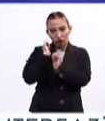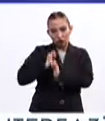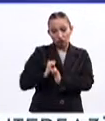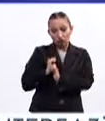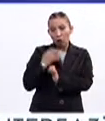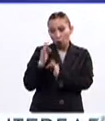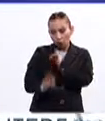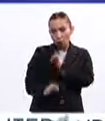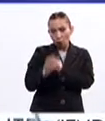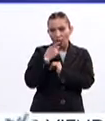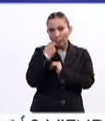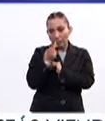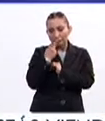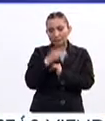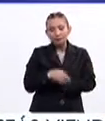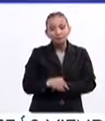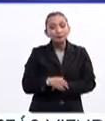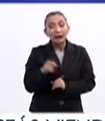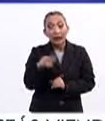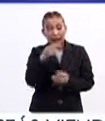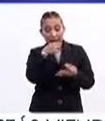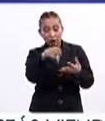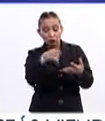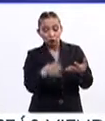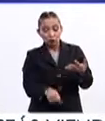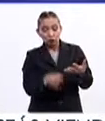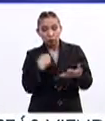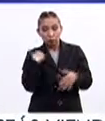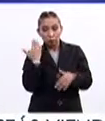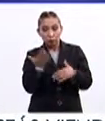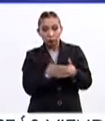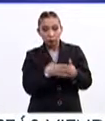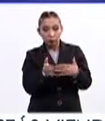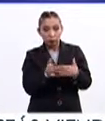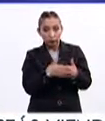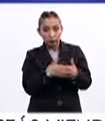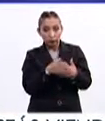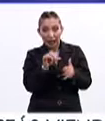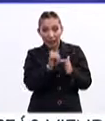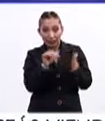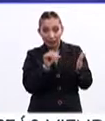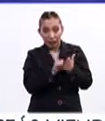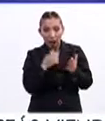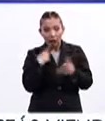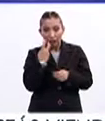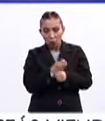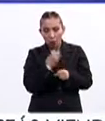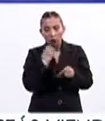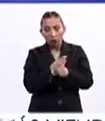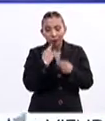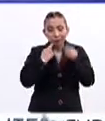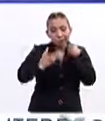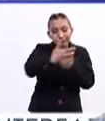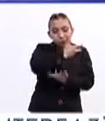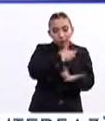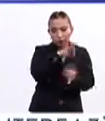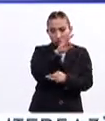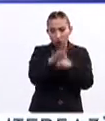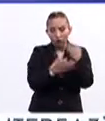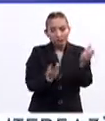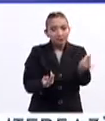al final de su conferencia que estos puntos estos artículos secundarios se iban a consensuar con todos